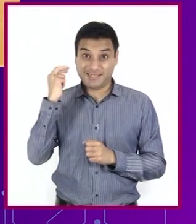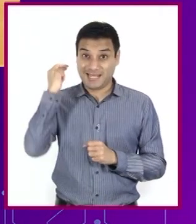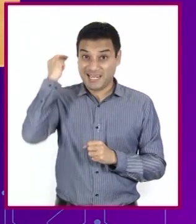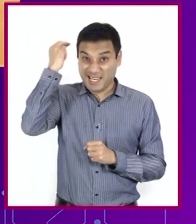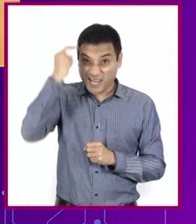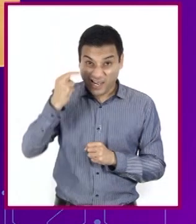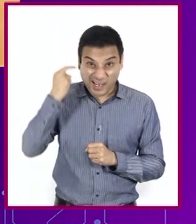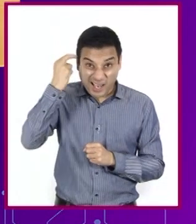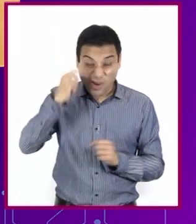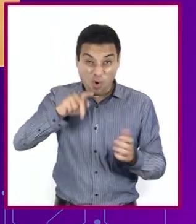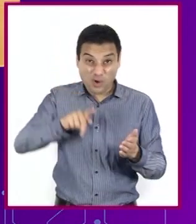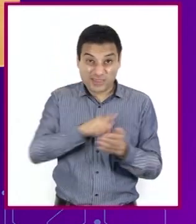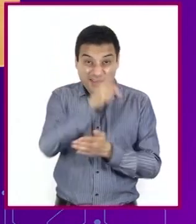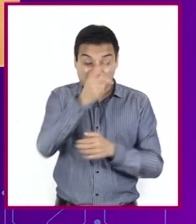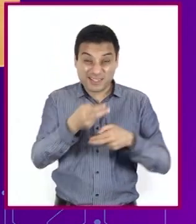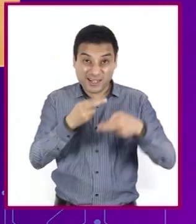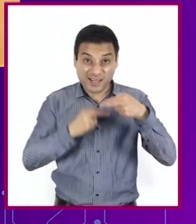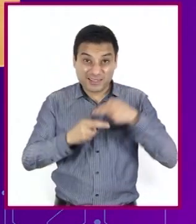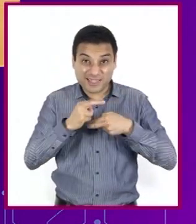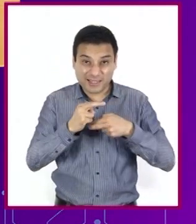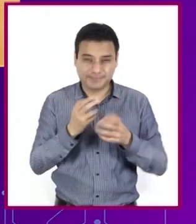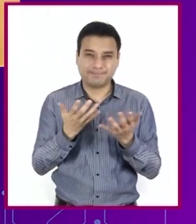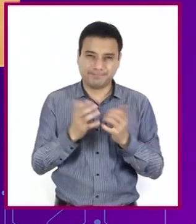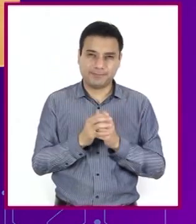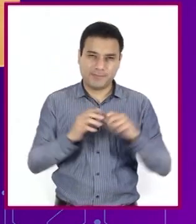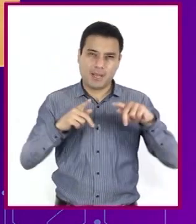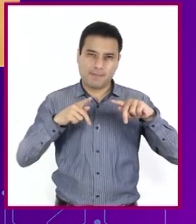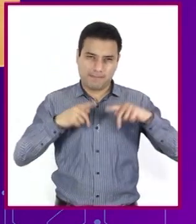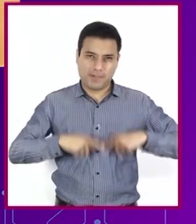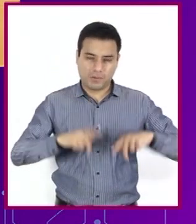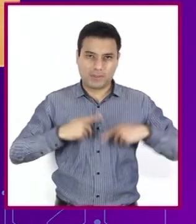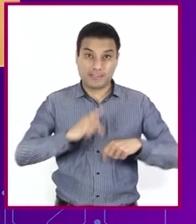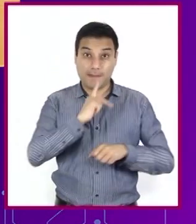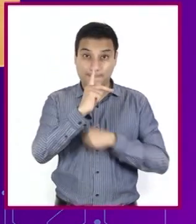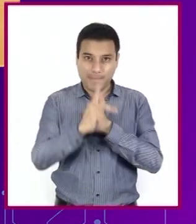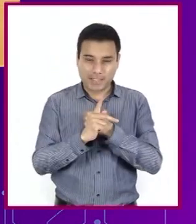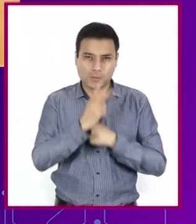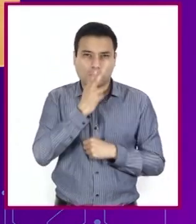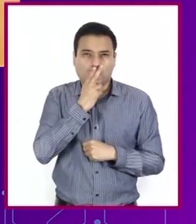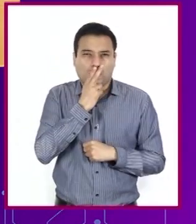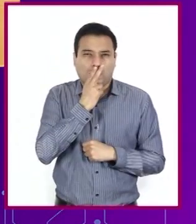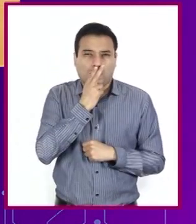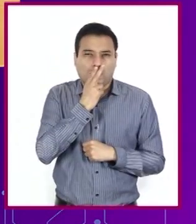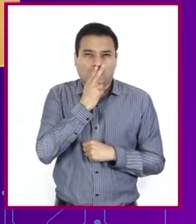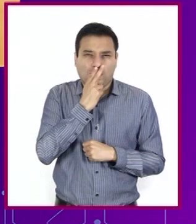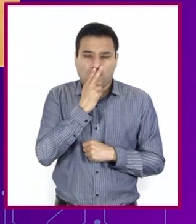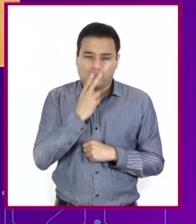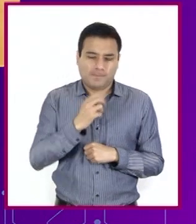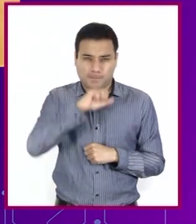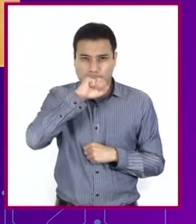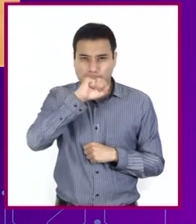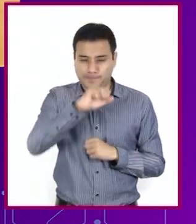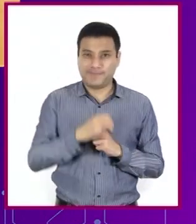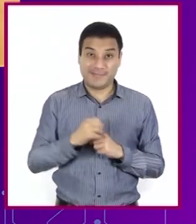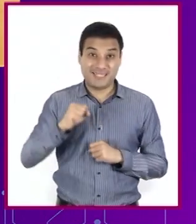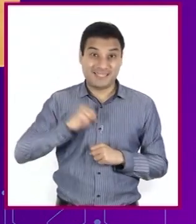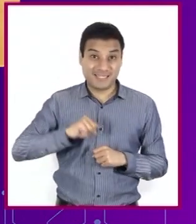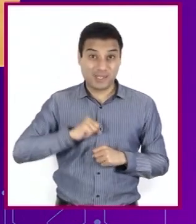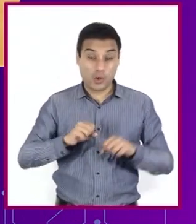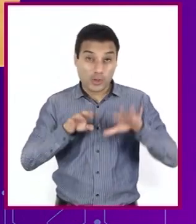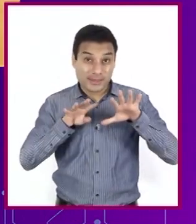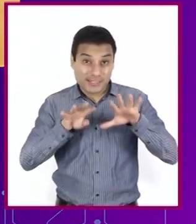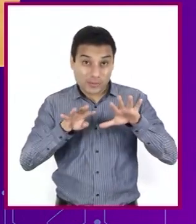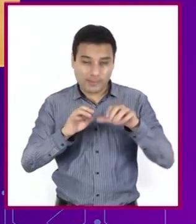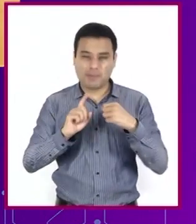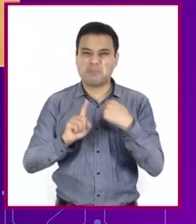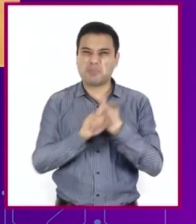casi toda Europa, las ideas nacionalistas se convirtieron en un factor de conflicto durante todo el siglo XIX.